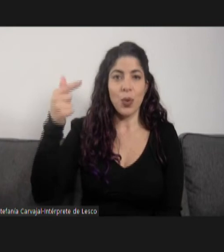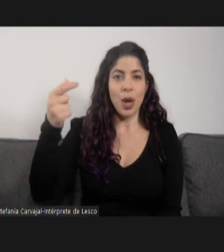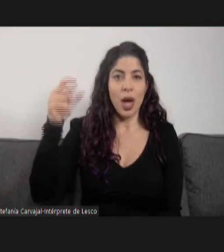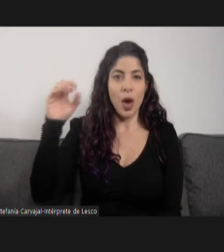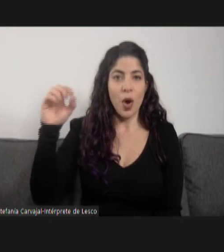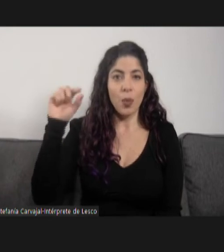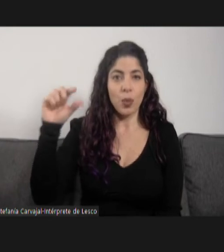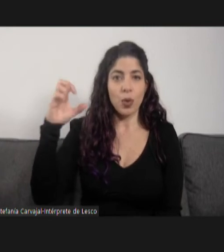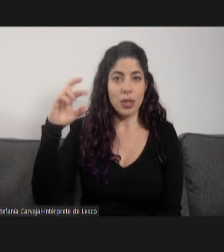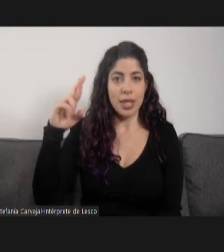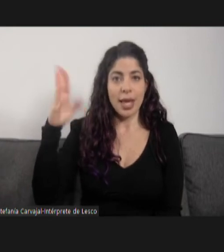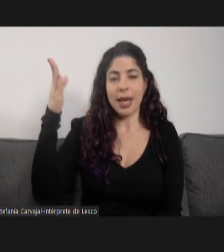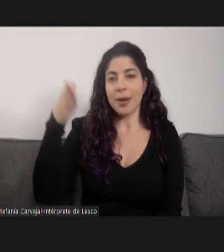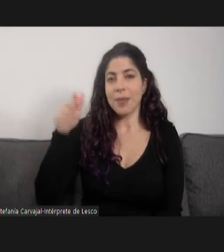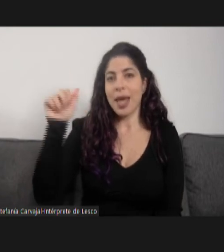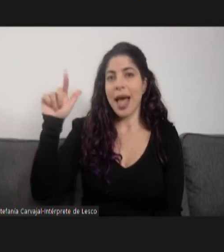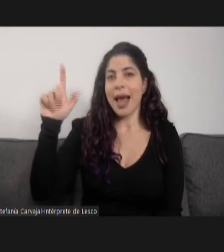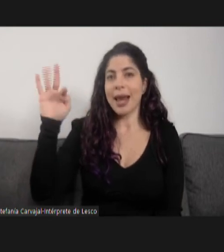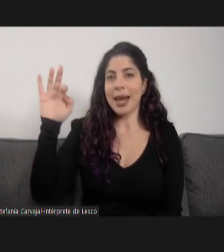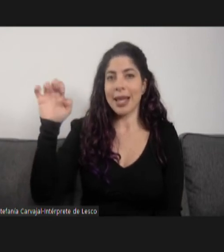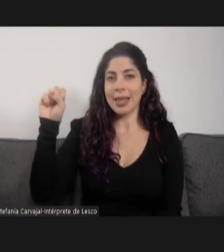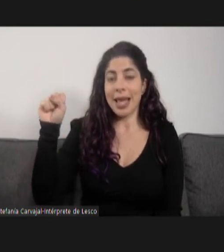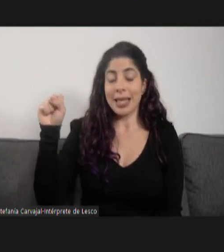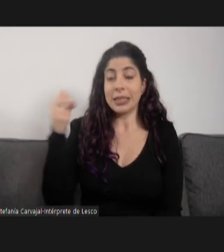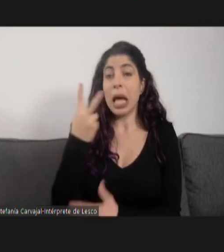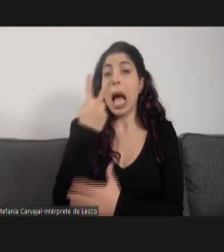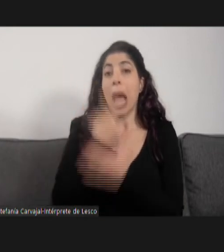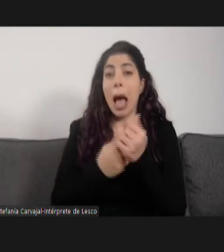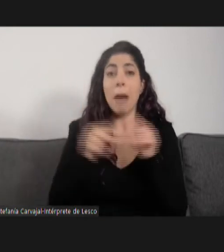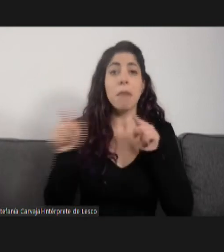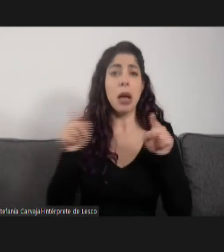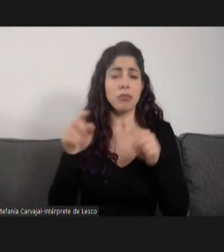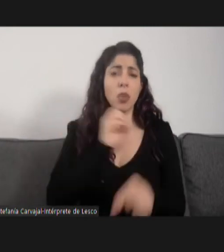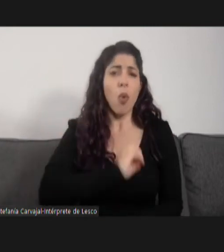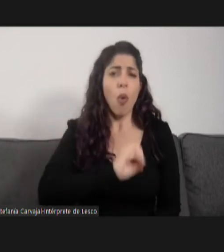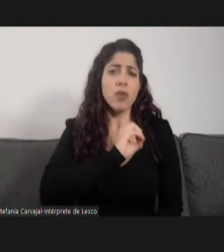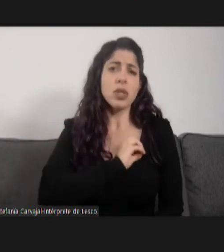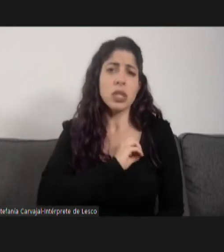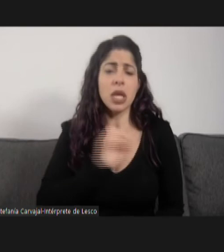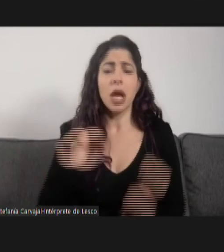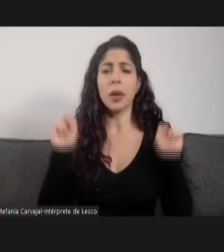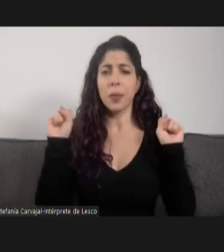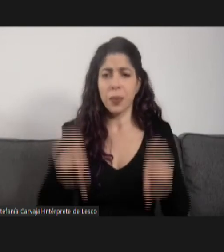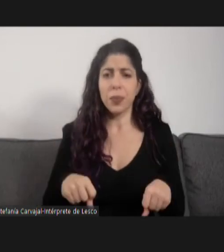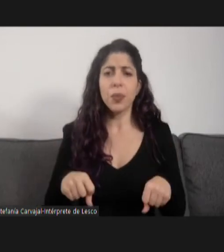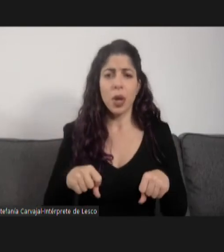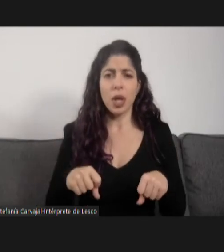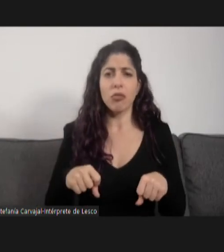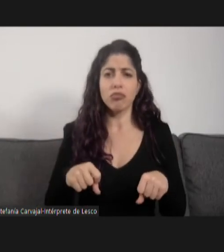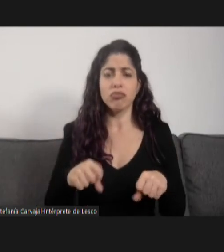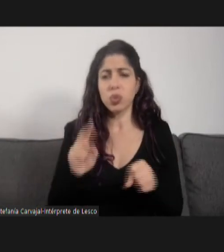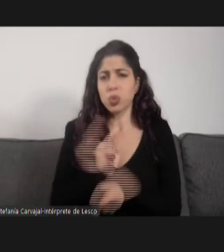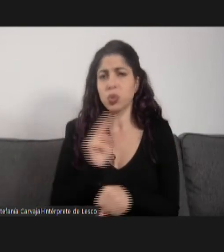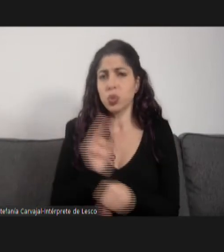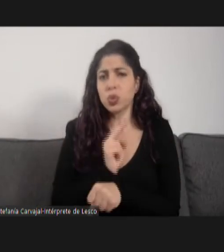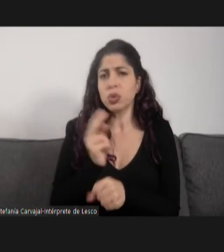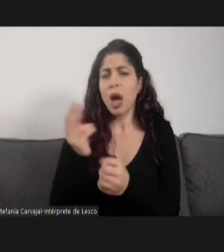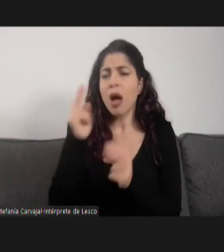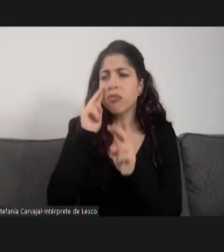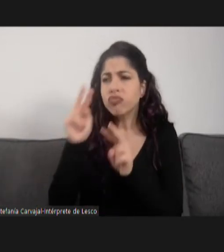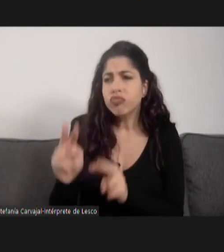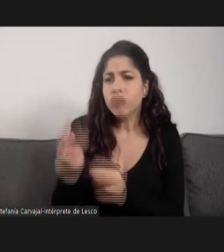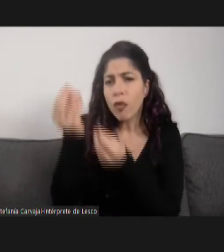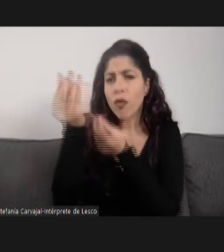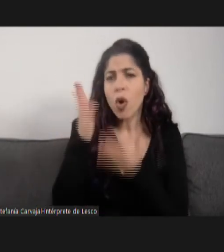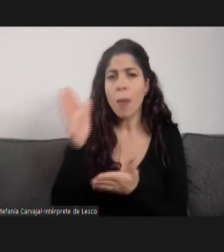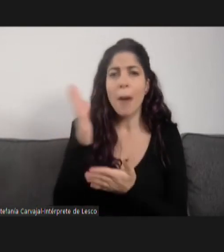sites.google.com/presidencia.go.cr/alertas. Ambas direcciones son totalmente oficiales y pueden hacer uso de la información que el